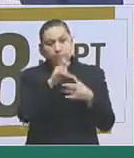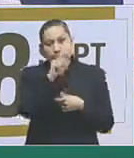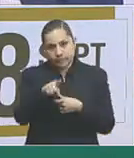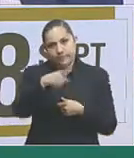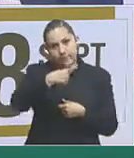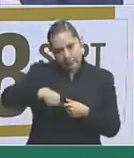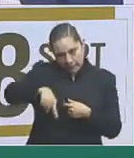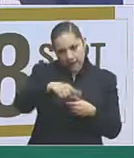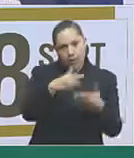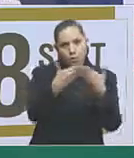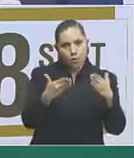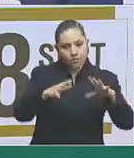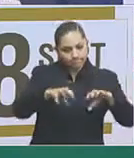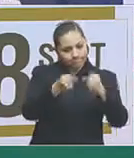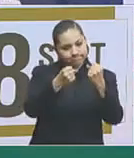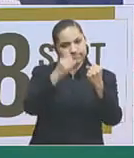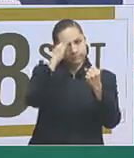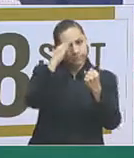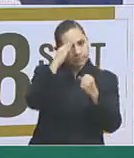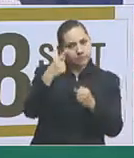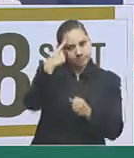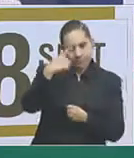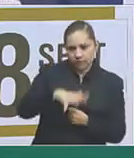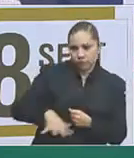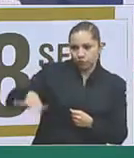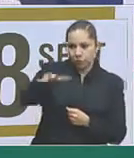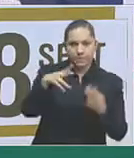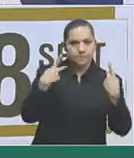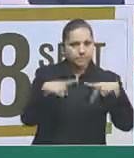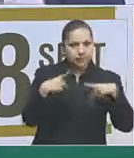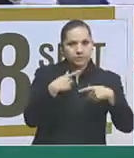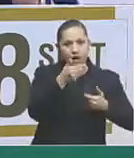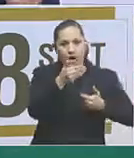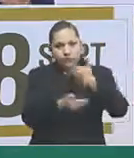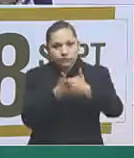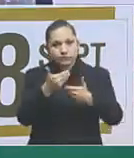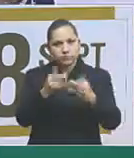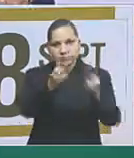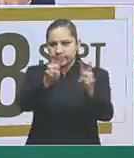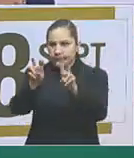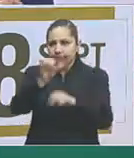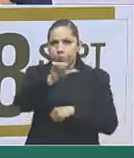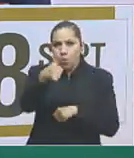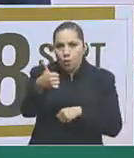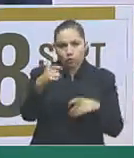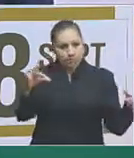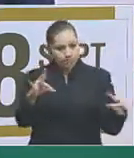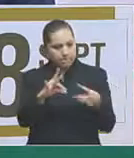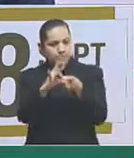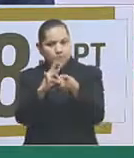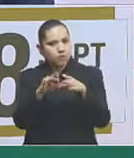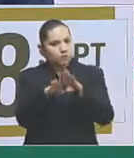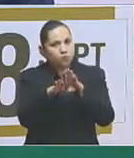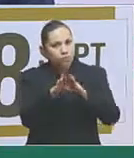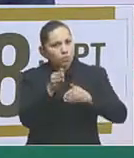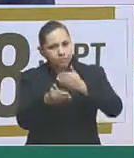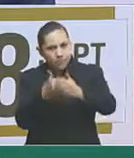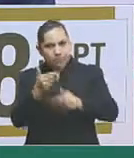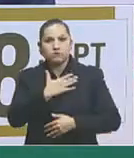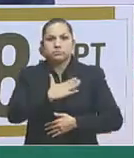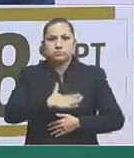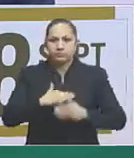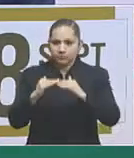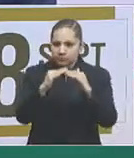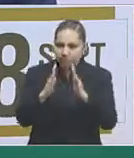actores políticos a tantos avances en el mundo virtual cerrar la brecha entre el ritmo de los avances de